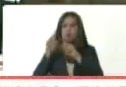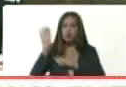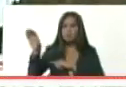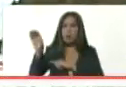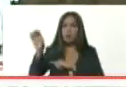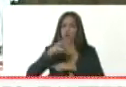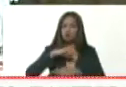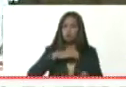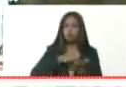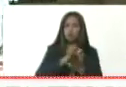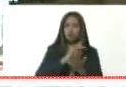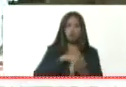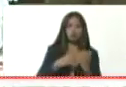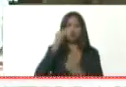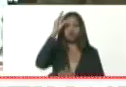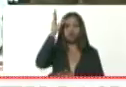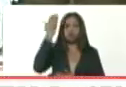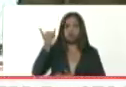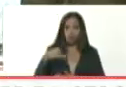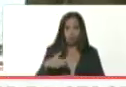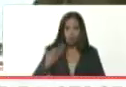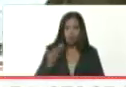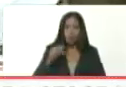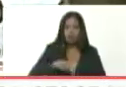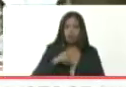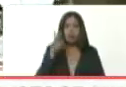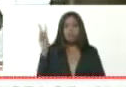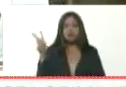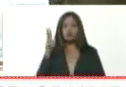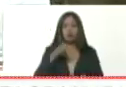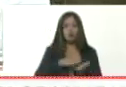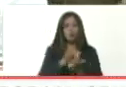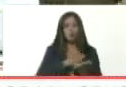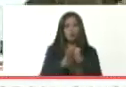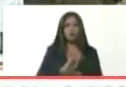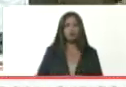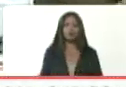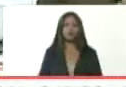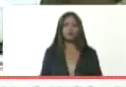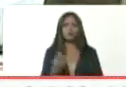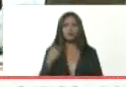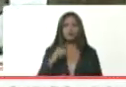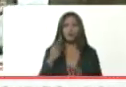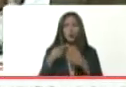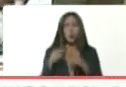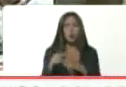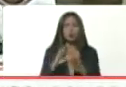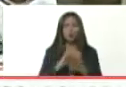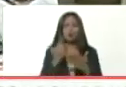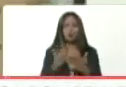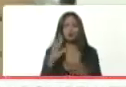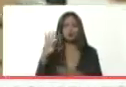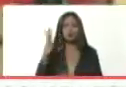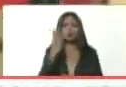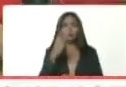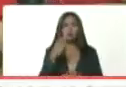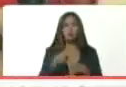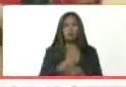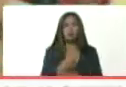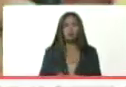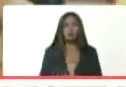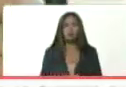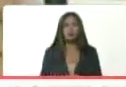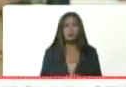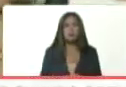cuando tenemos la capacidad de medio suelo aquí tienes otro libro cuarto grado matemática vez